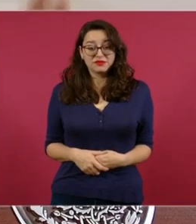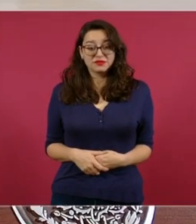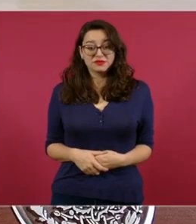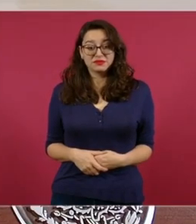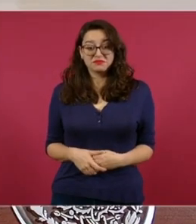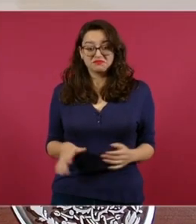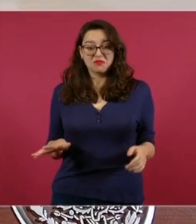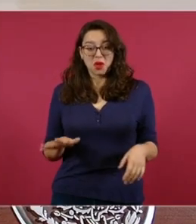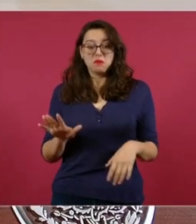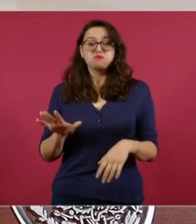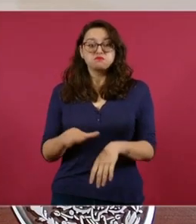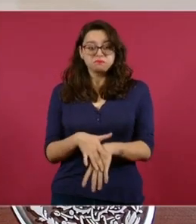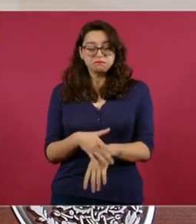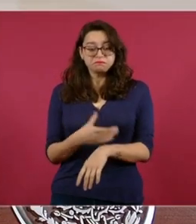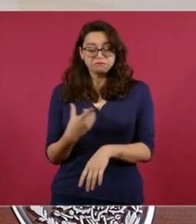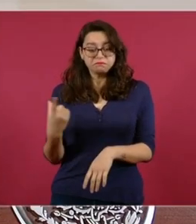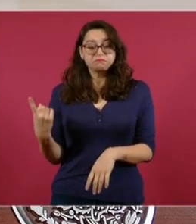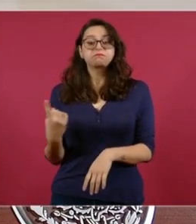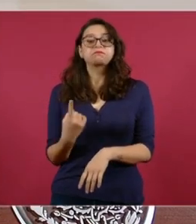porque